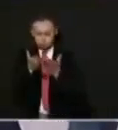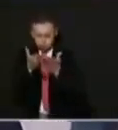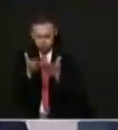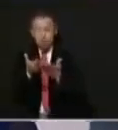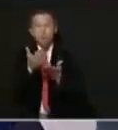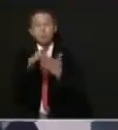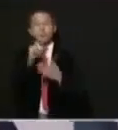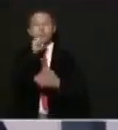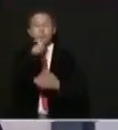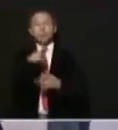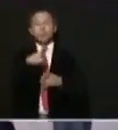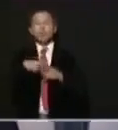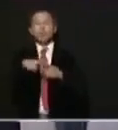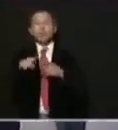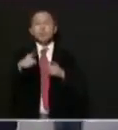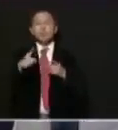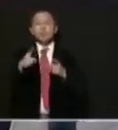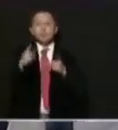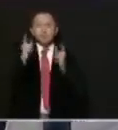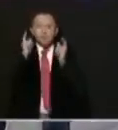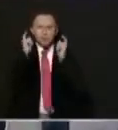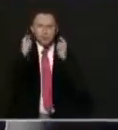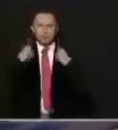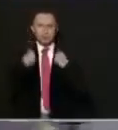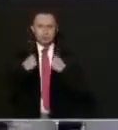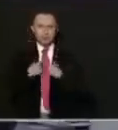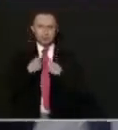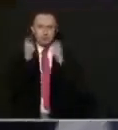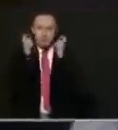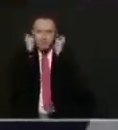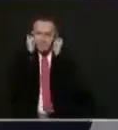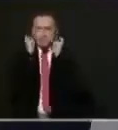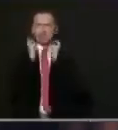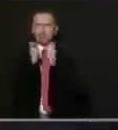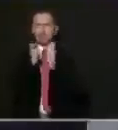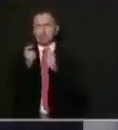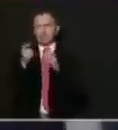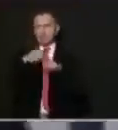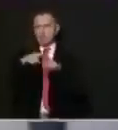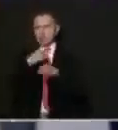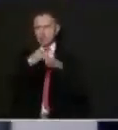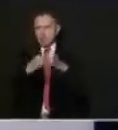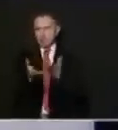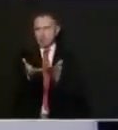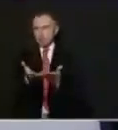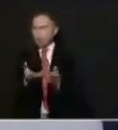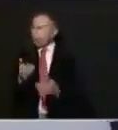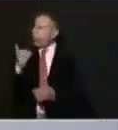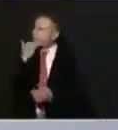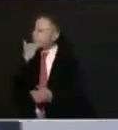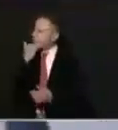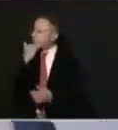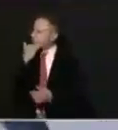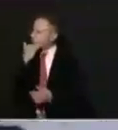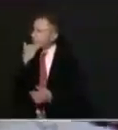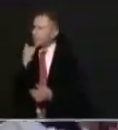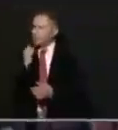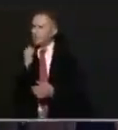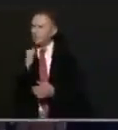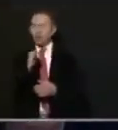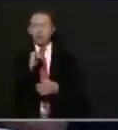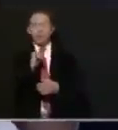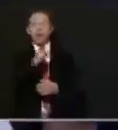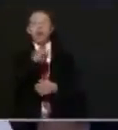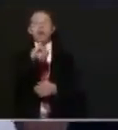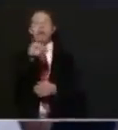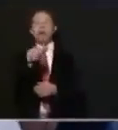le van a dar también unos dijes. Ah, okay. Unos dijes de... Oye, yo diciendo ok, feliz, ¿eh? Perdón. De acuerdo. Unos dijes